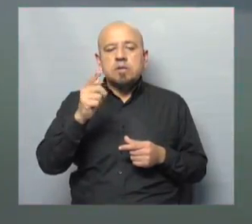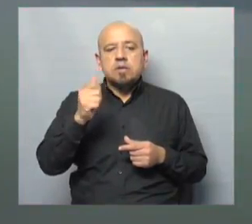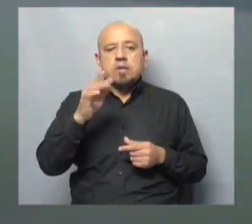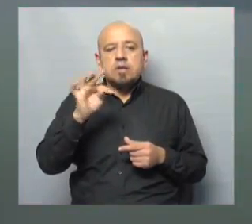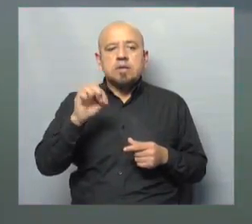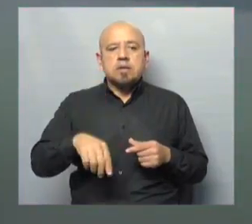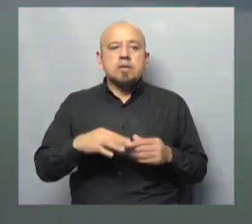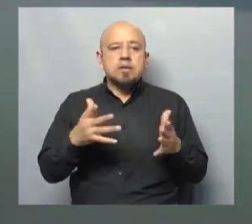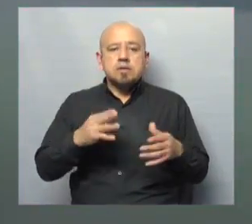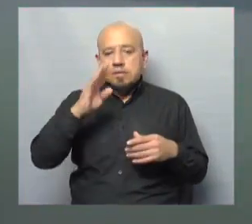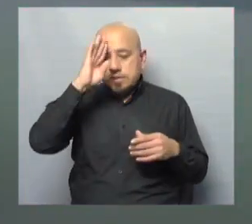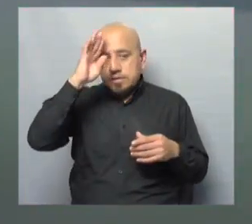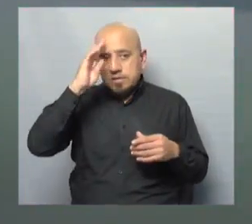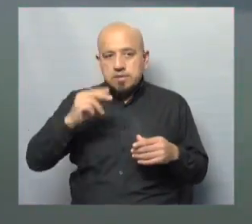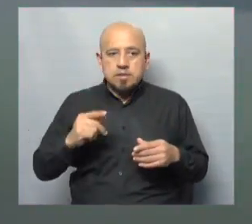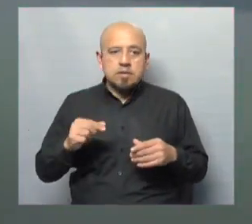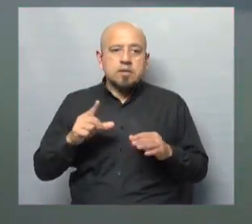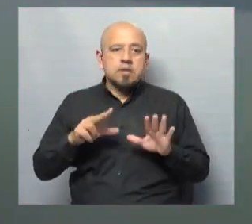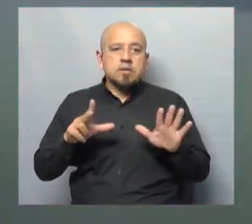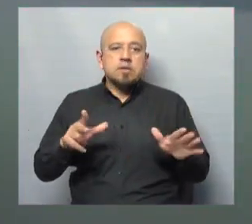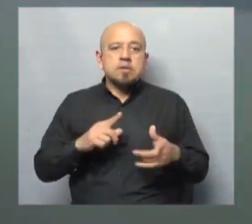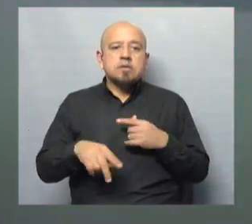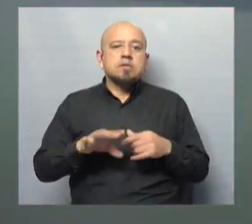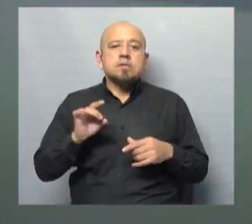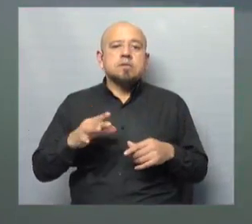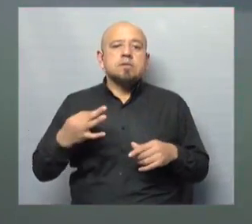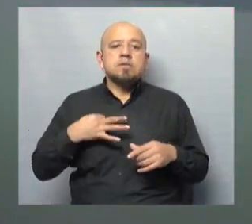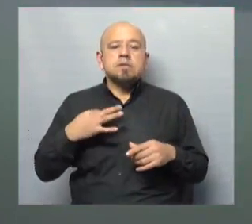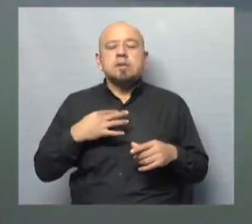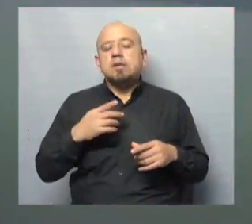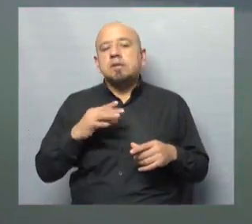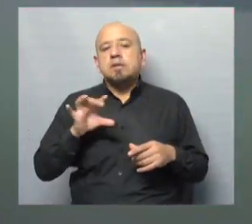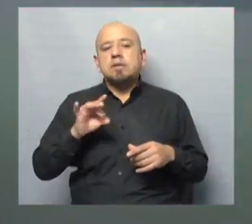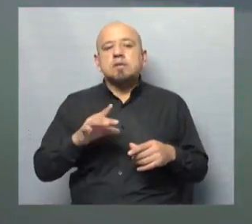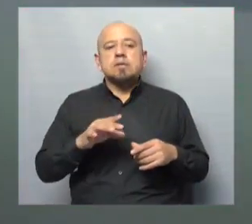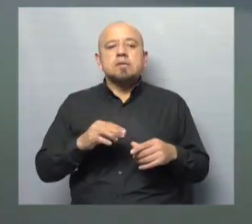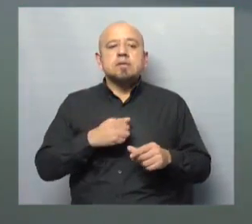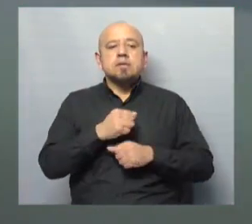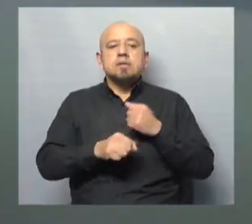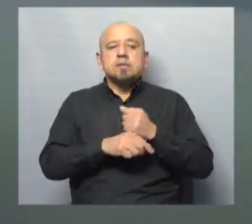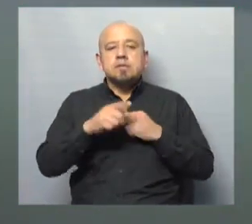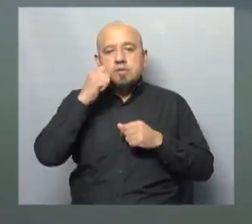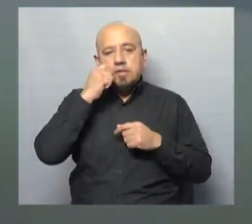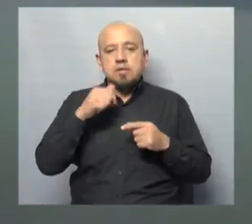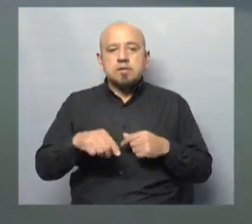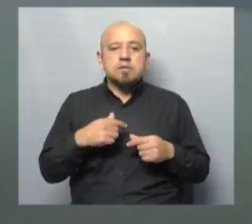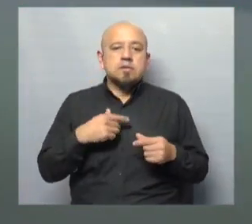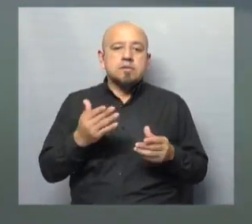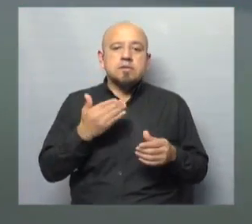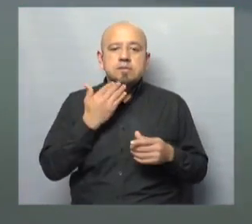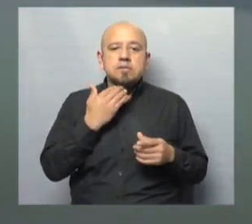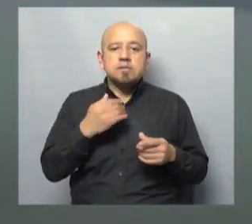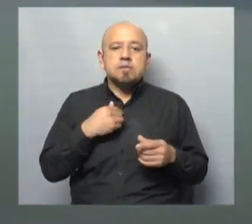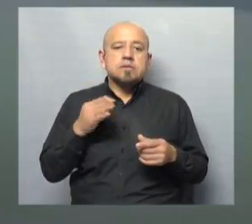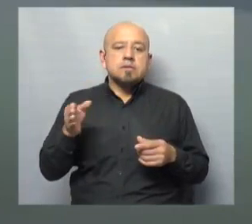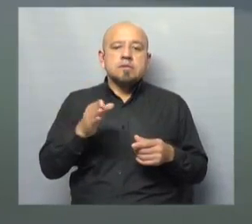cosas que si no se aprenden a los 7 8 o 10 para que 15 años después ya no porque bueno vivos como no porque no sé pero tendría que ir